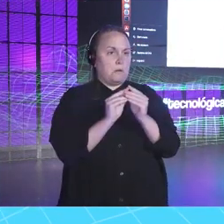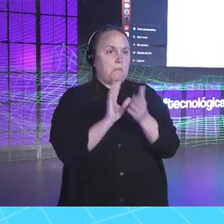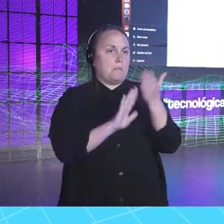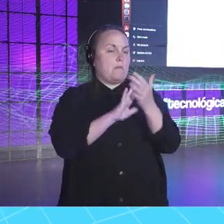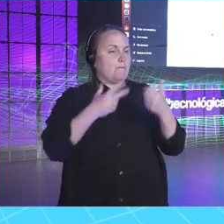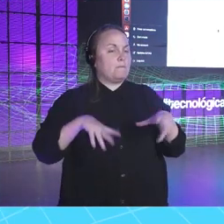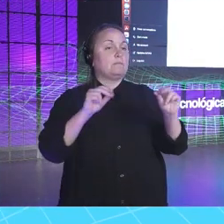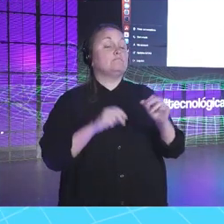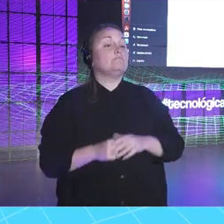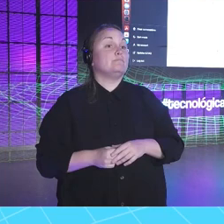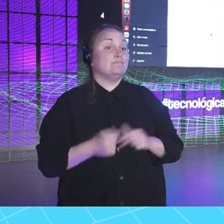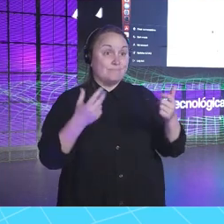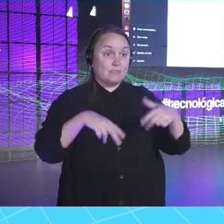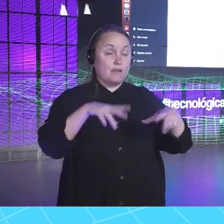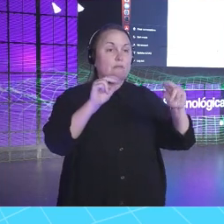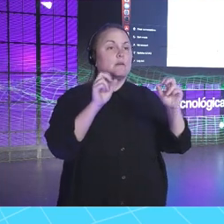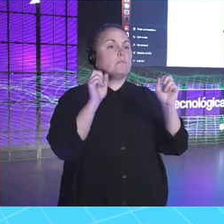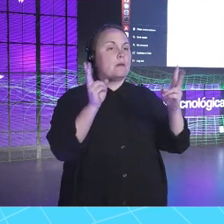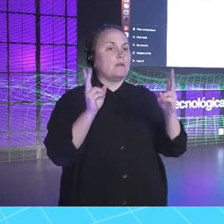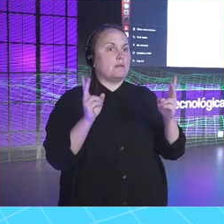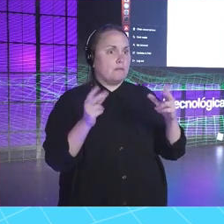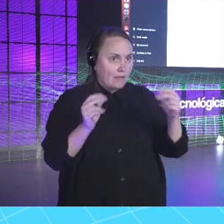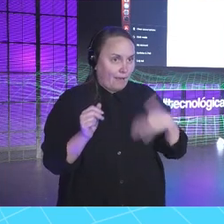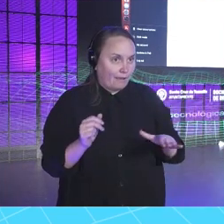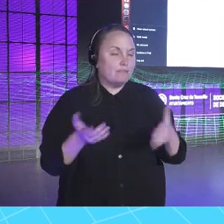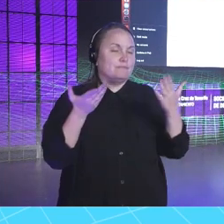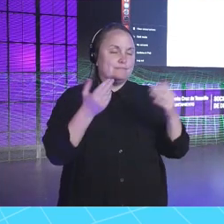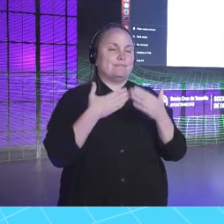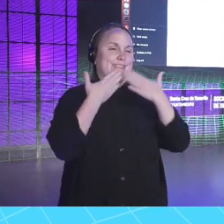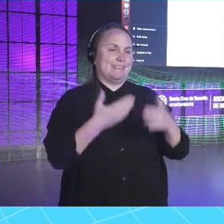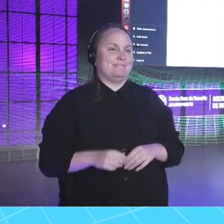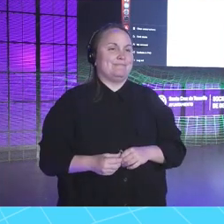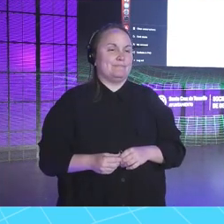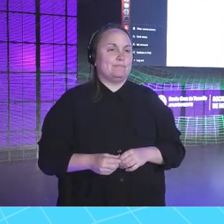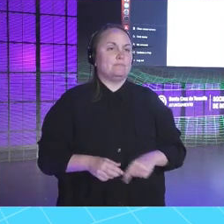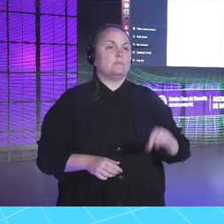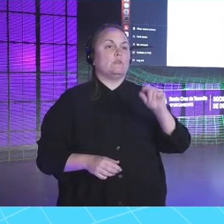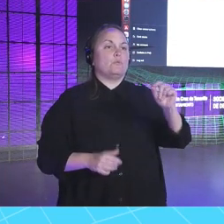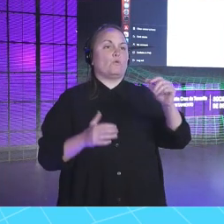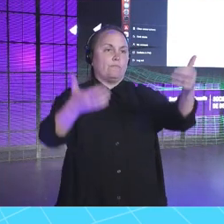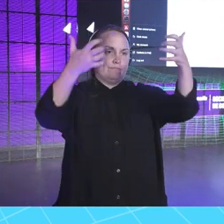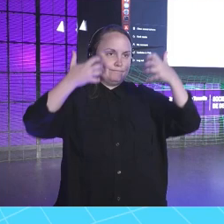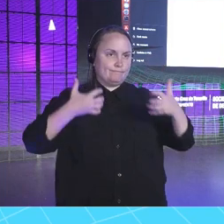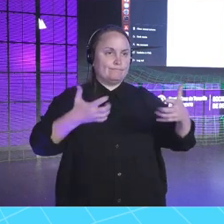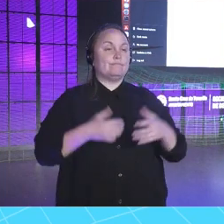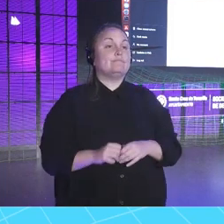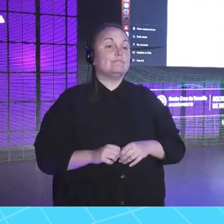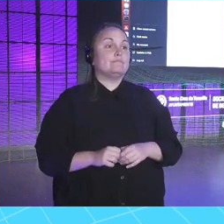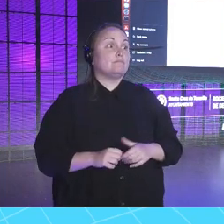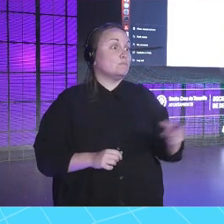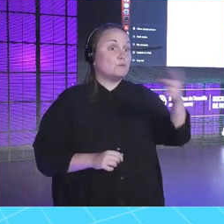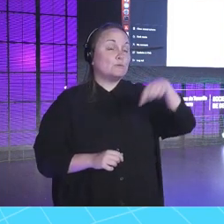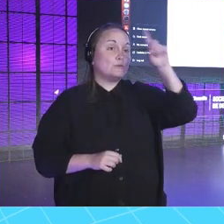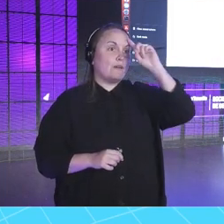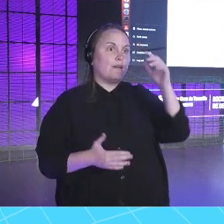le voy a decir cuando acabe vale acaba ya vale Ya gracias punto y aparte yo sé vosotros yo siempre